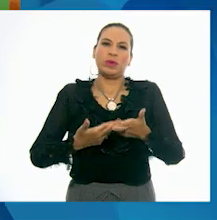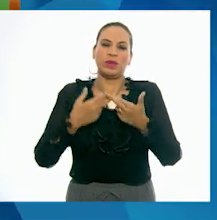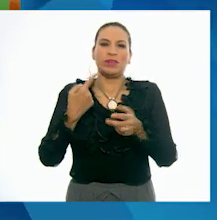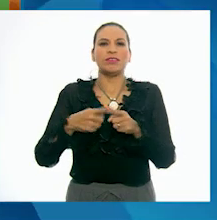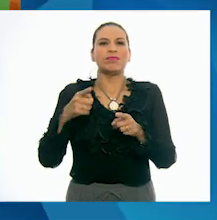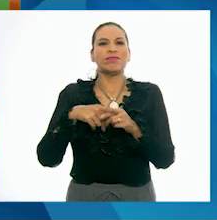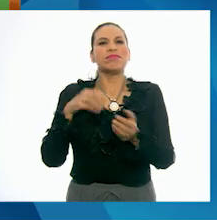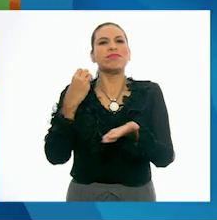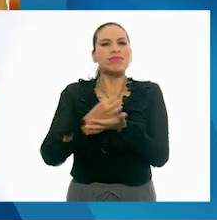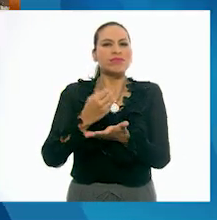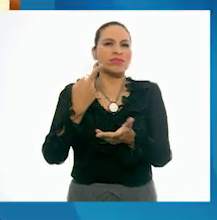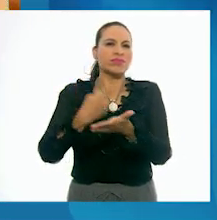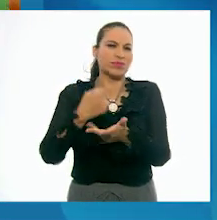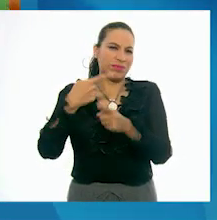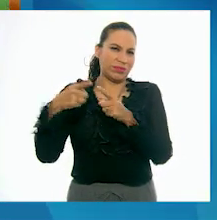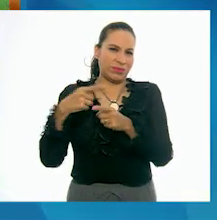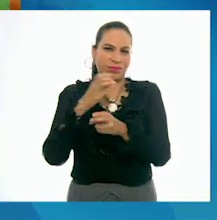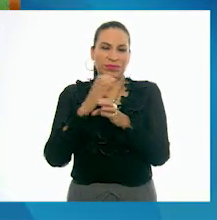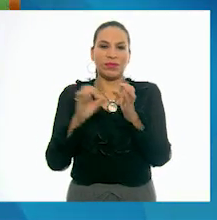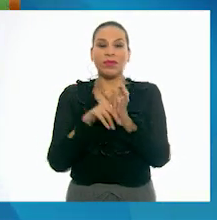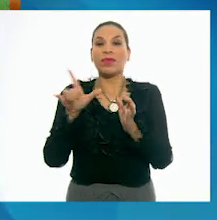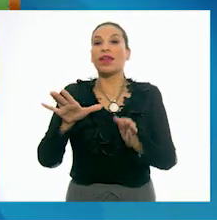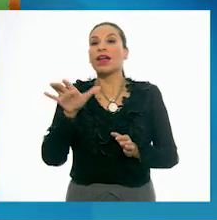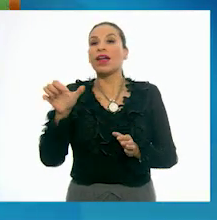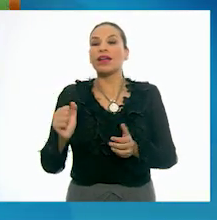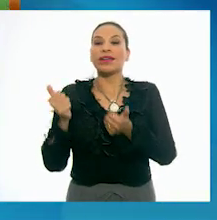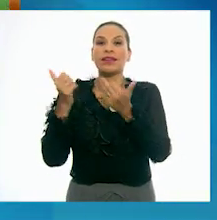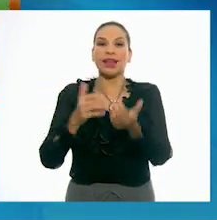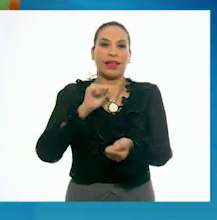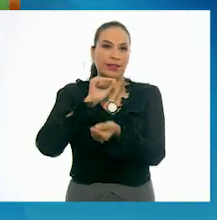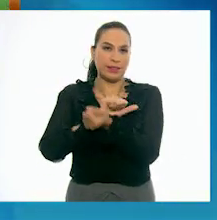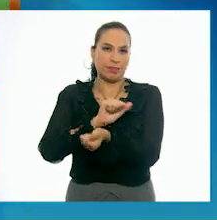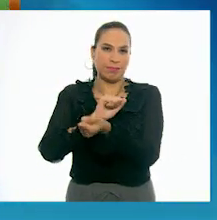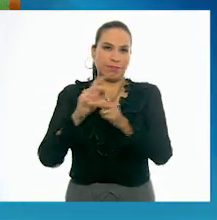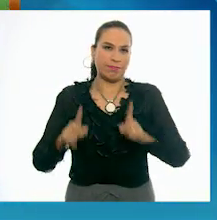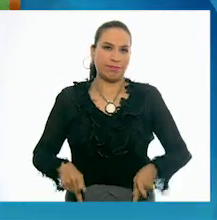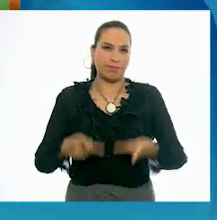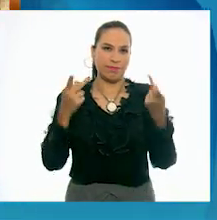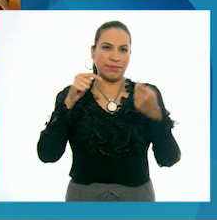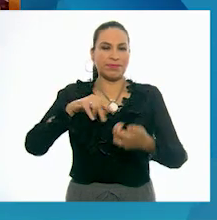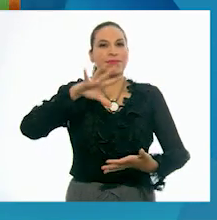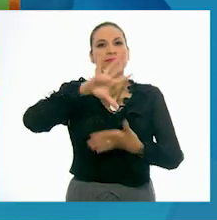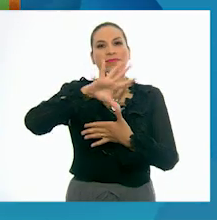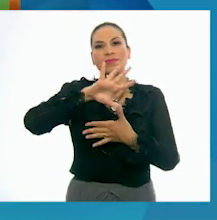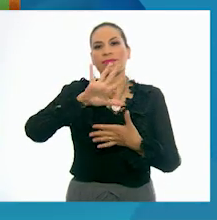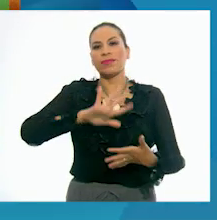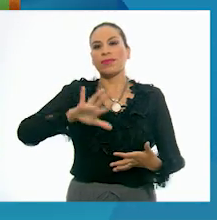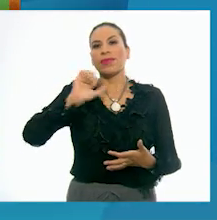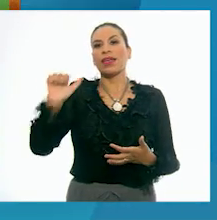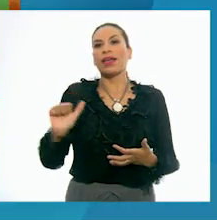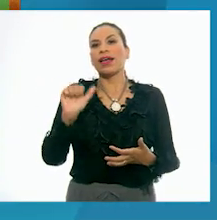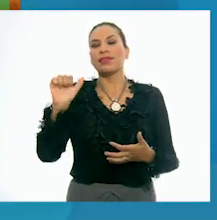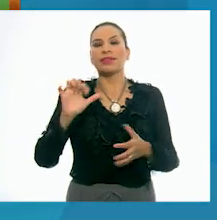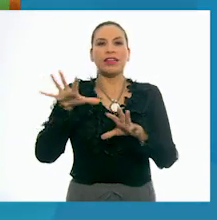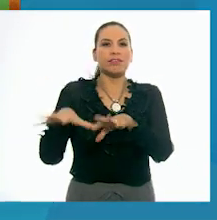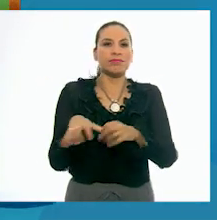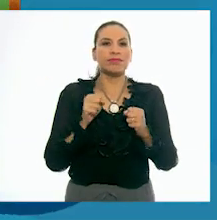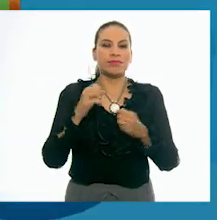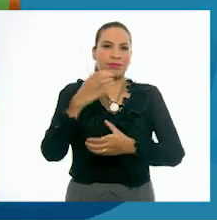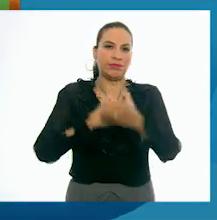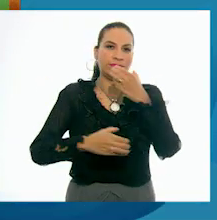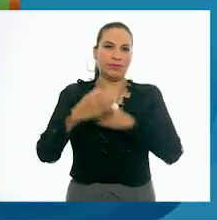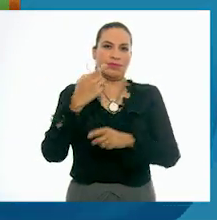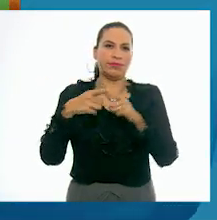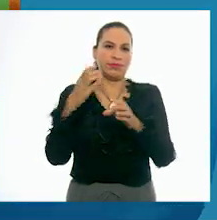metales preciosos. De África trajeron esclavos para venderlos en América, y en Asia se apoderaron del comercio